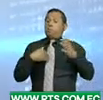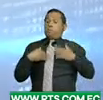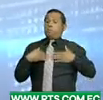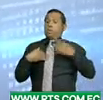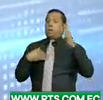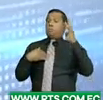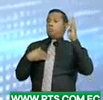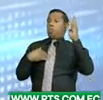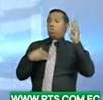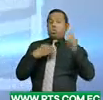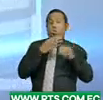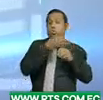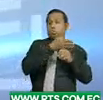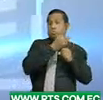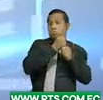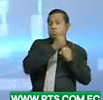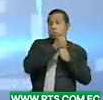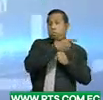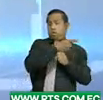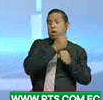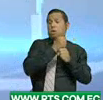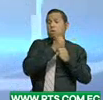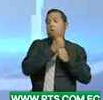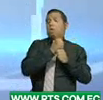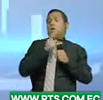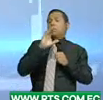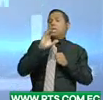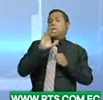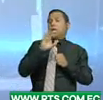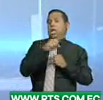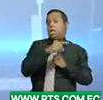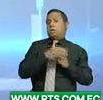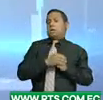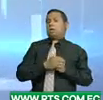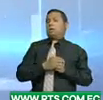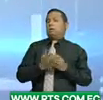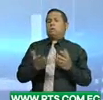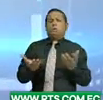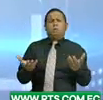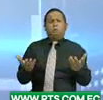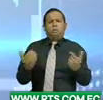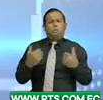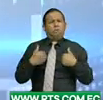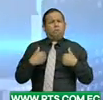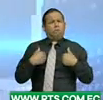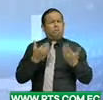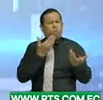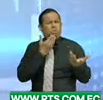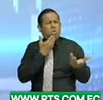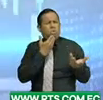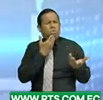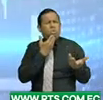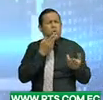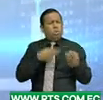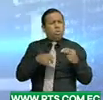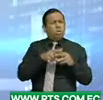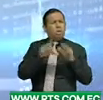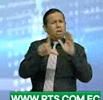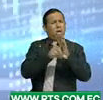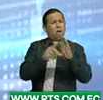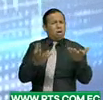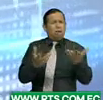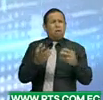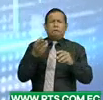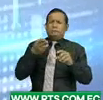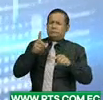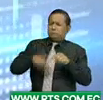la CTE. Hacer este tipo de cosas, aunque las hagamos legales, no es permitido, sino que la gente tiene que hacer